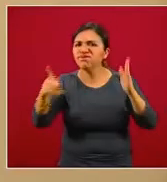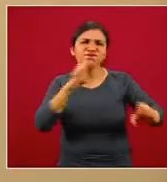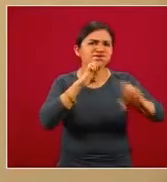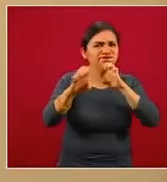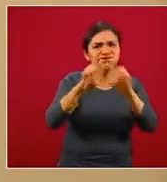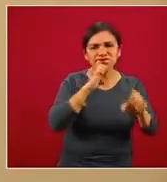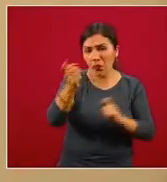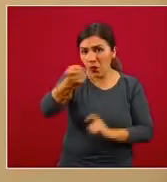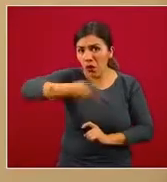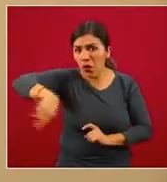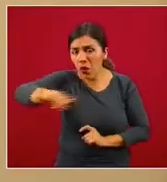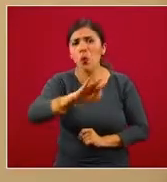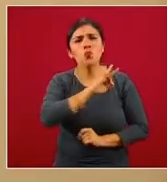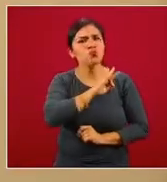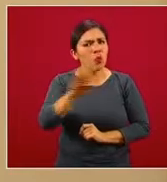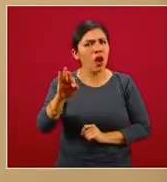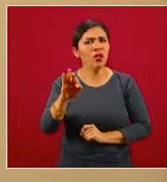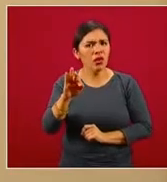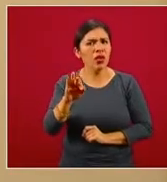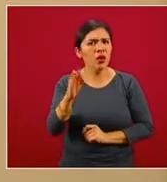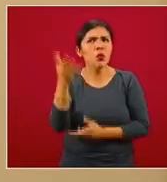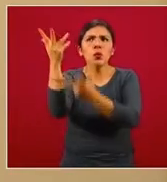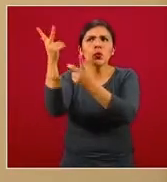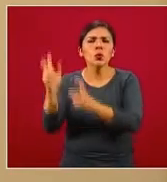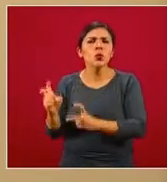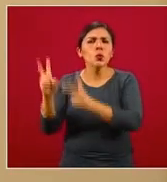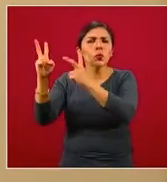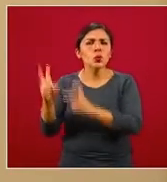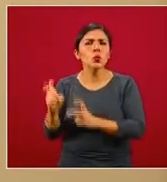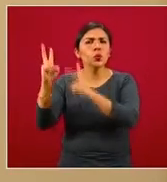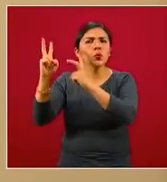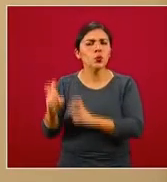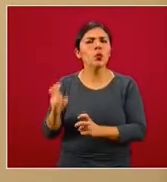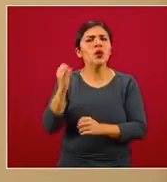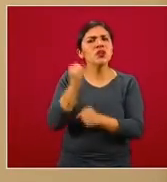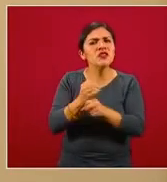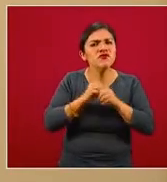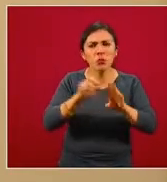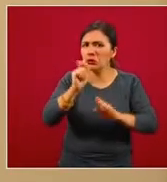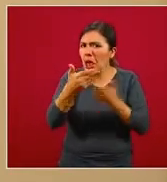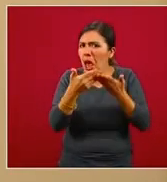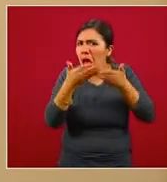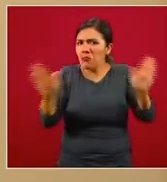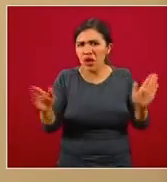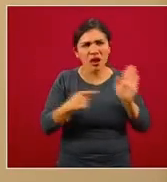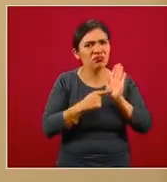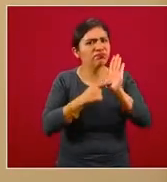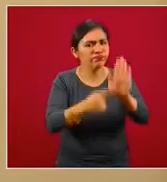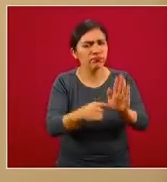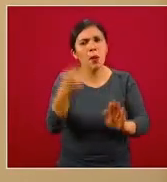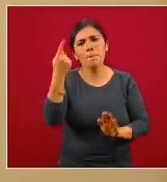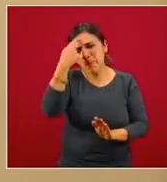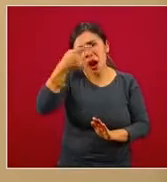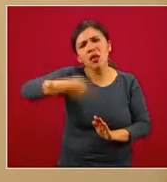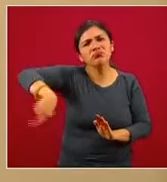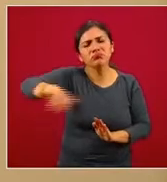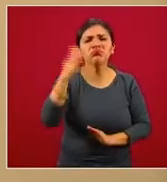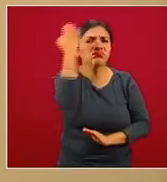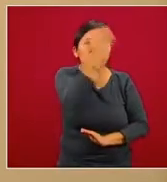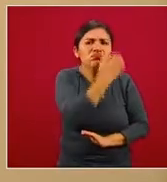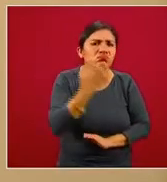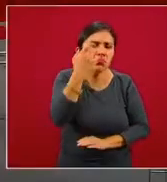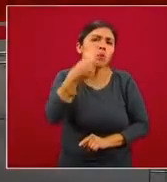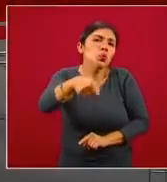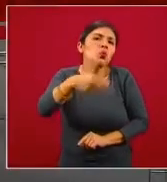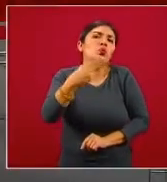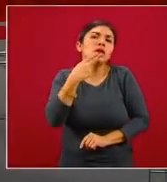You, comunicación as puedan media professionals descargar and la base de everyone, can datos download the abierta open y database hacer and análisis analyze the que pueden information that